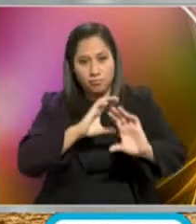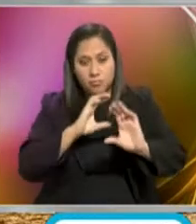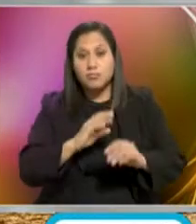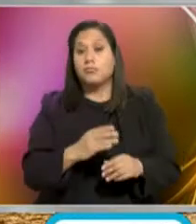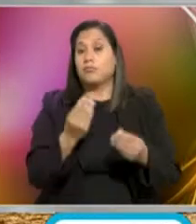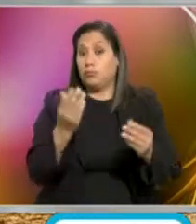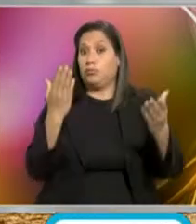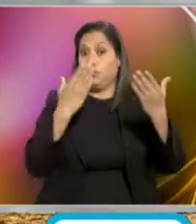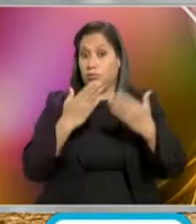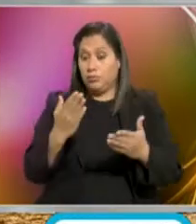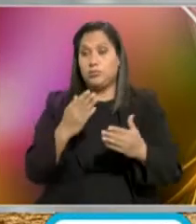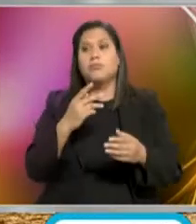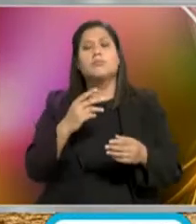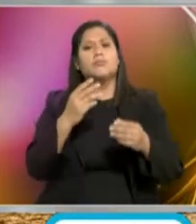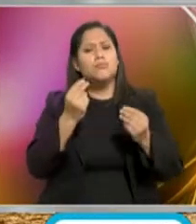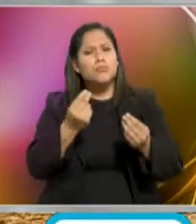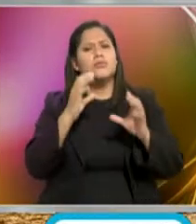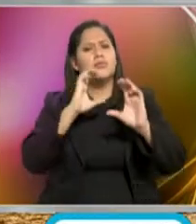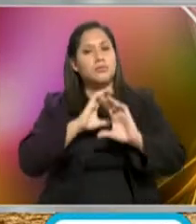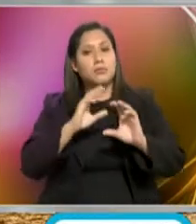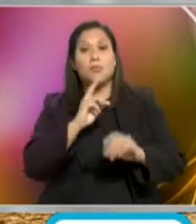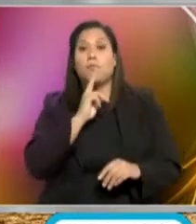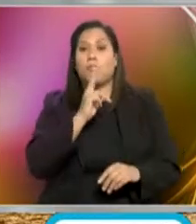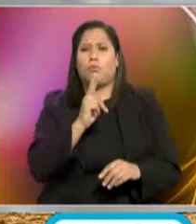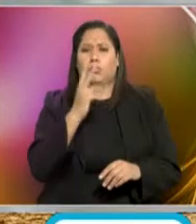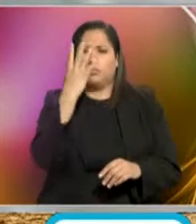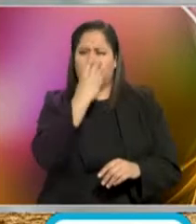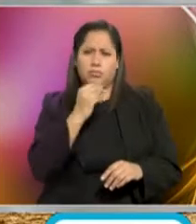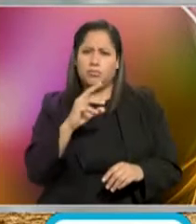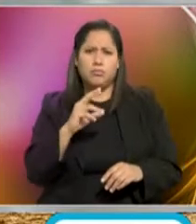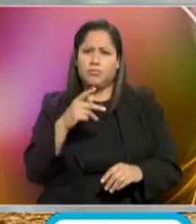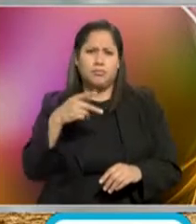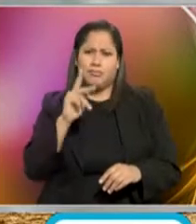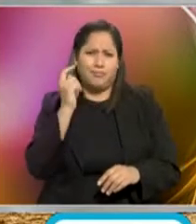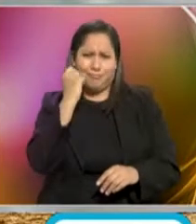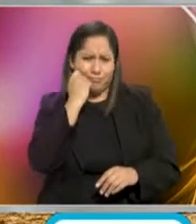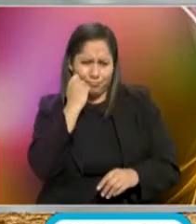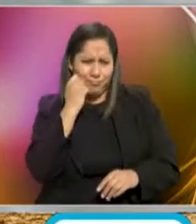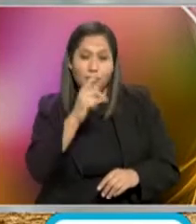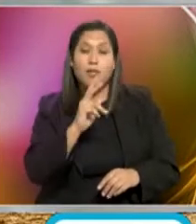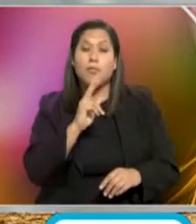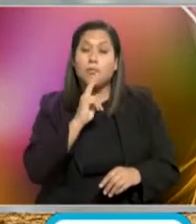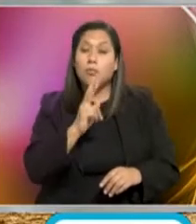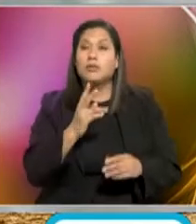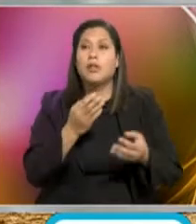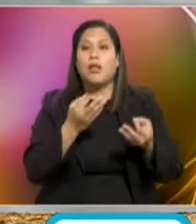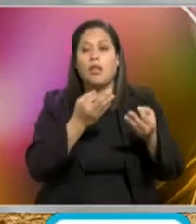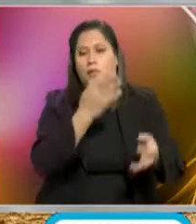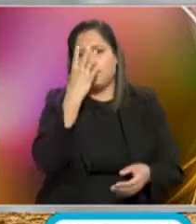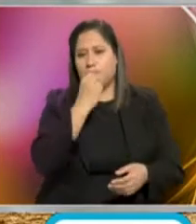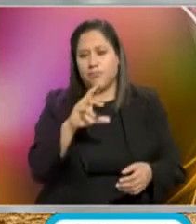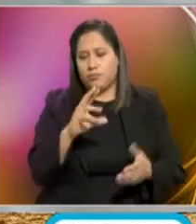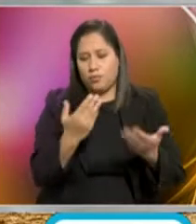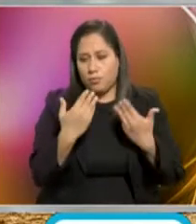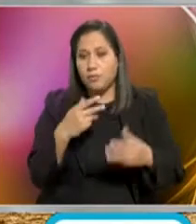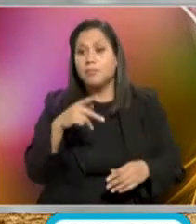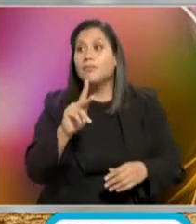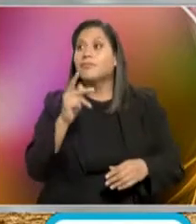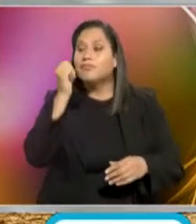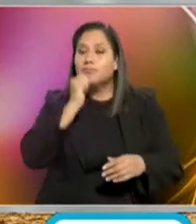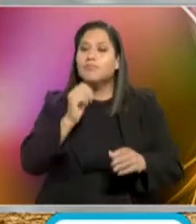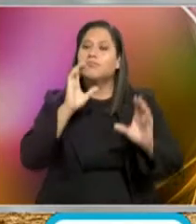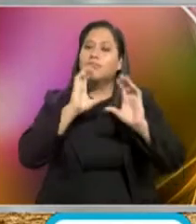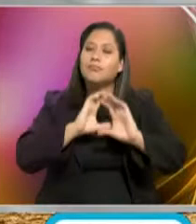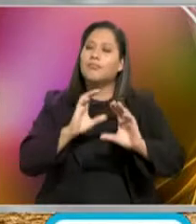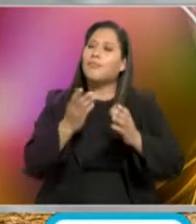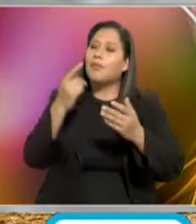muchos éxitos, tiene muchos himnos, no tenía la gran voz, pero ni falta le hacía. No. Realmente uno de los mejores compositores que siempre le cantó a